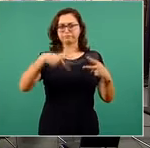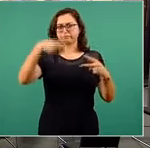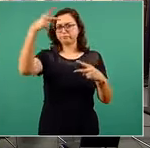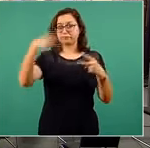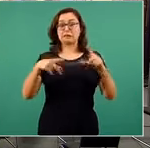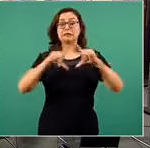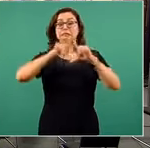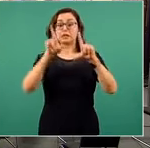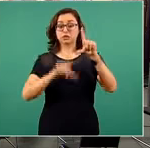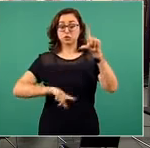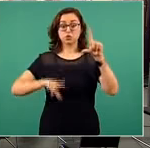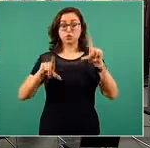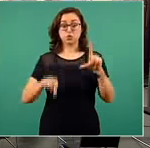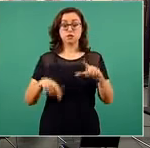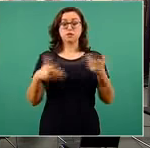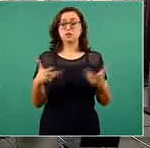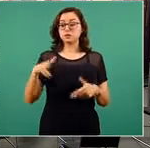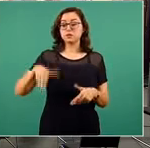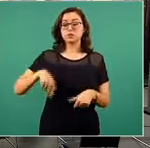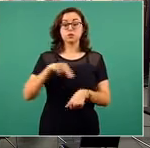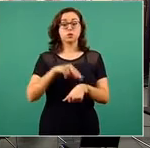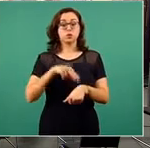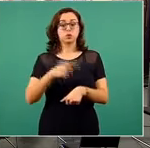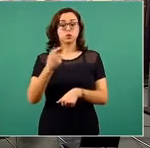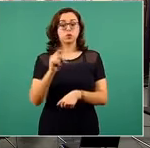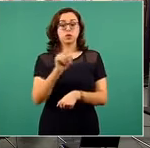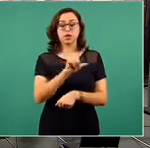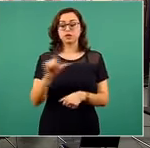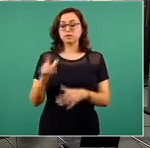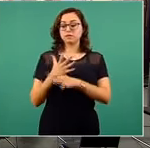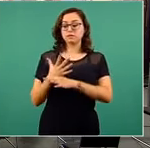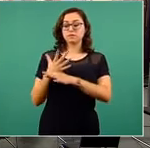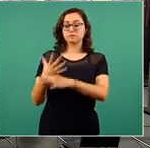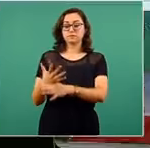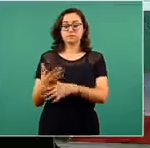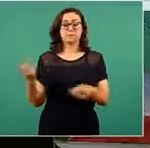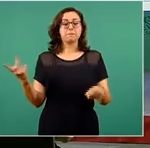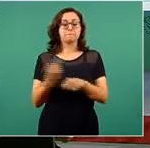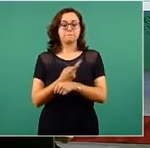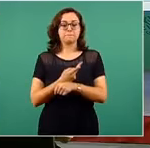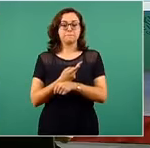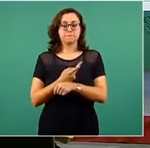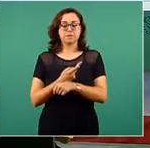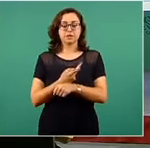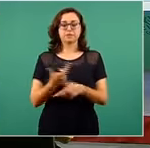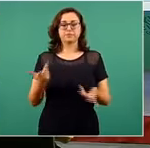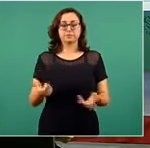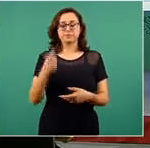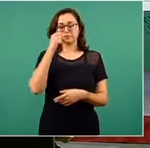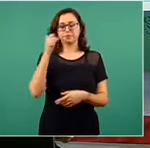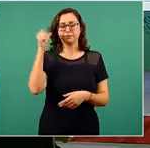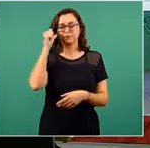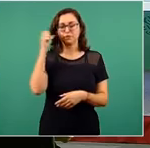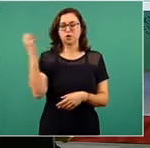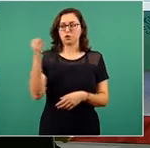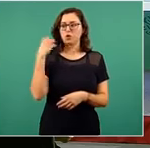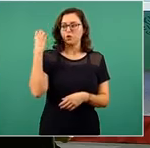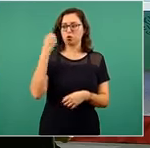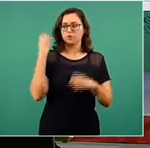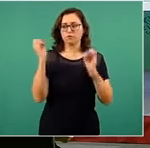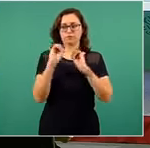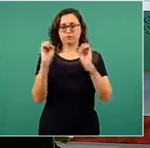comentó el doctor López-Gatell, y esto acuerden que digo, el día de ayer no presentamos, pero el día de ayer se abrió una